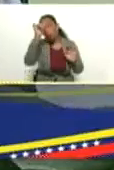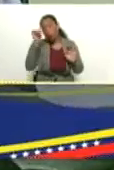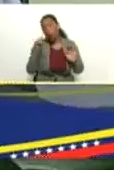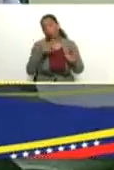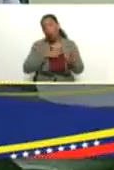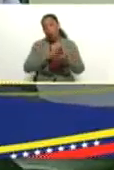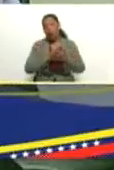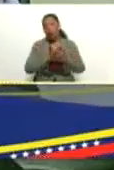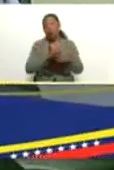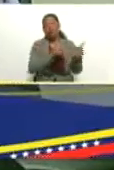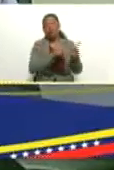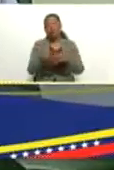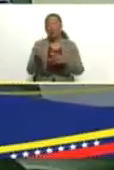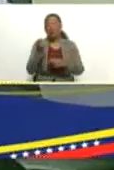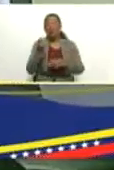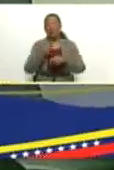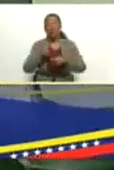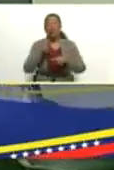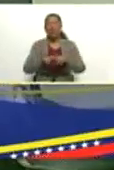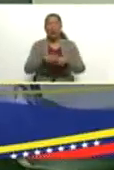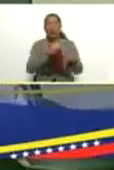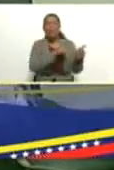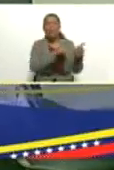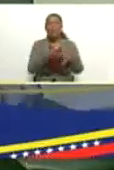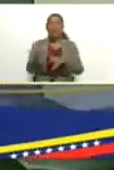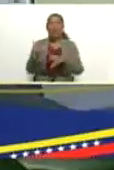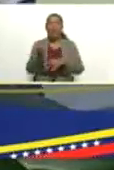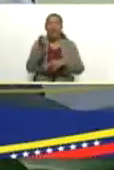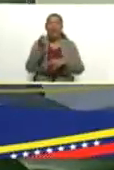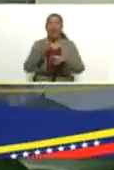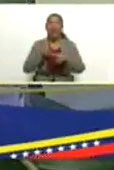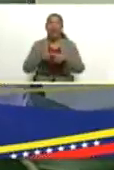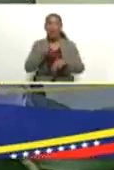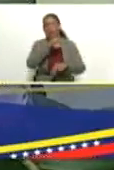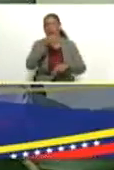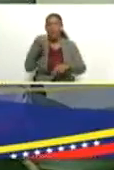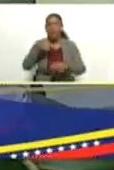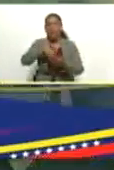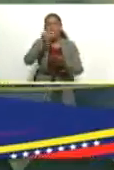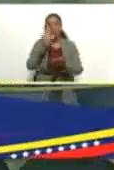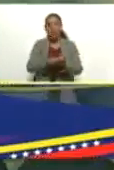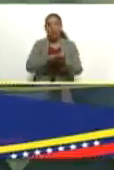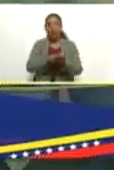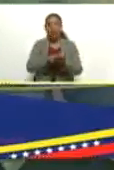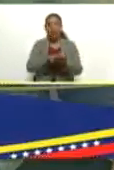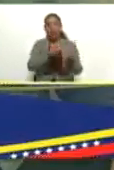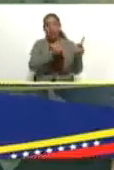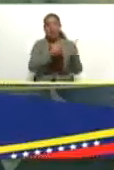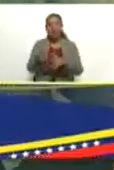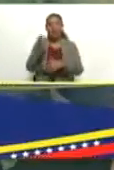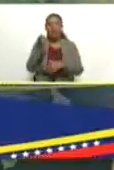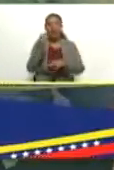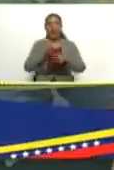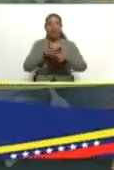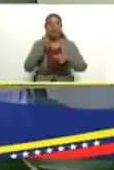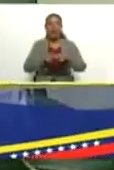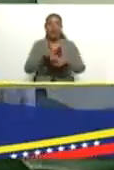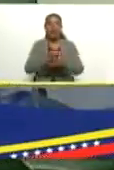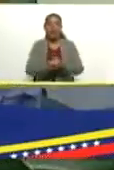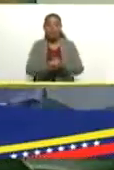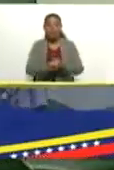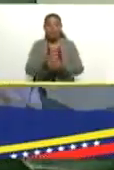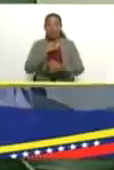caraota. Plan Caraota, excelente, aprobado el Plan Caraota. Aprobado. Ah, bueno, me gusta mucho, siempre